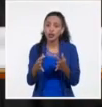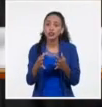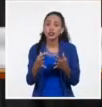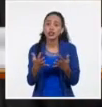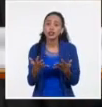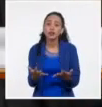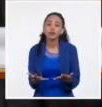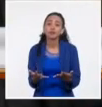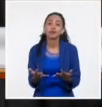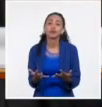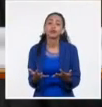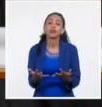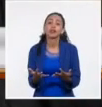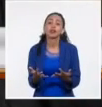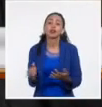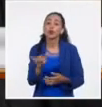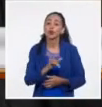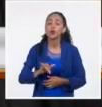como